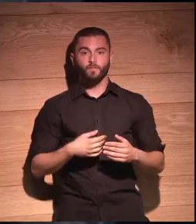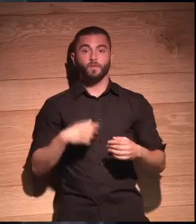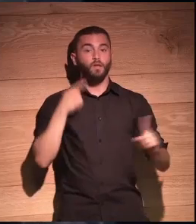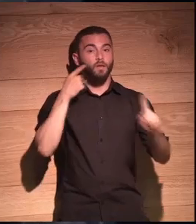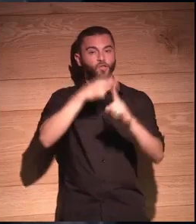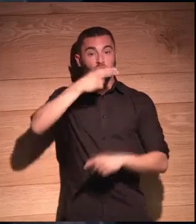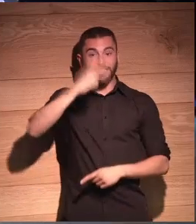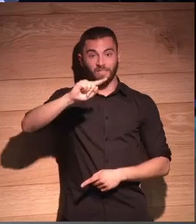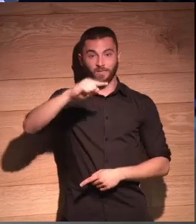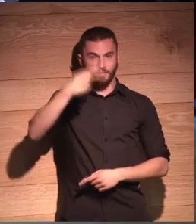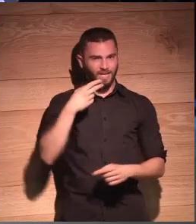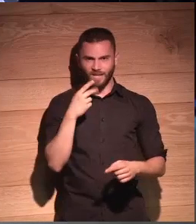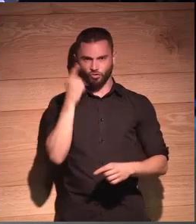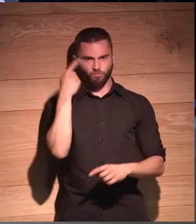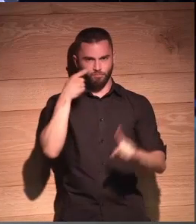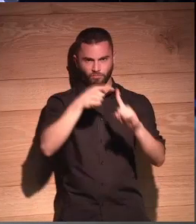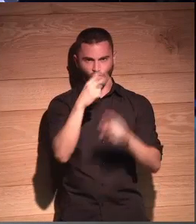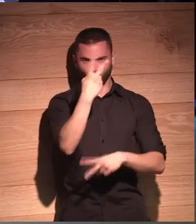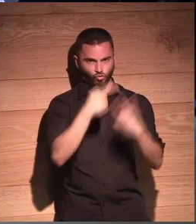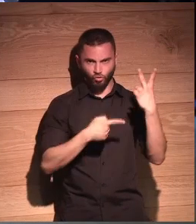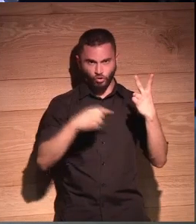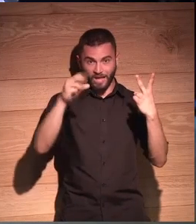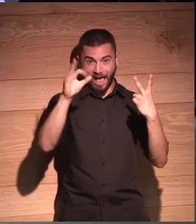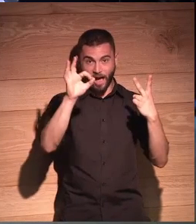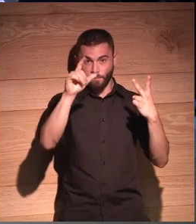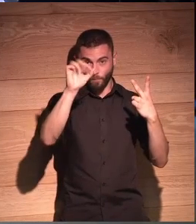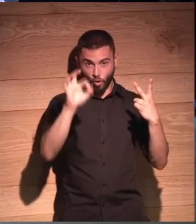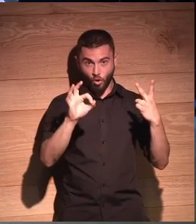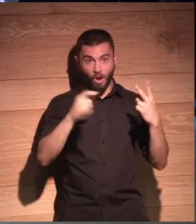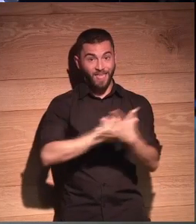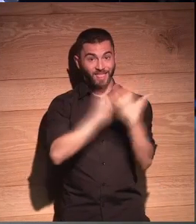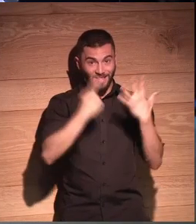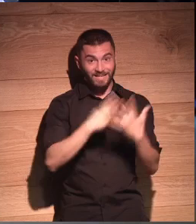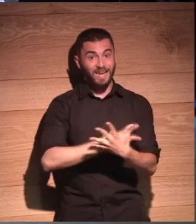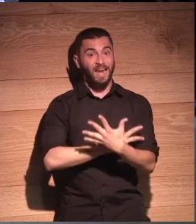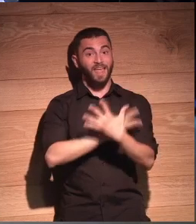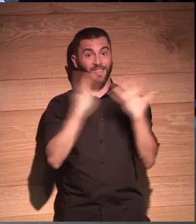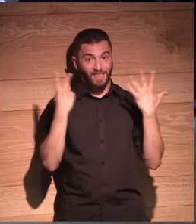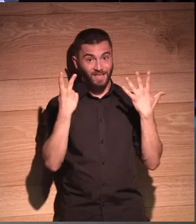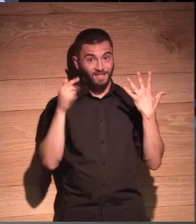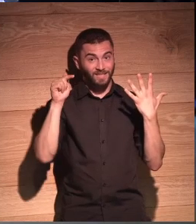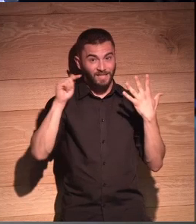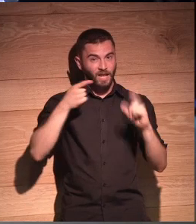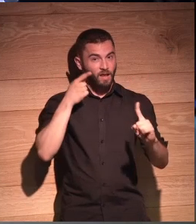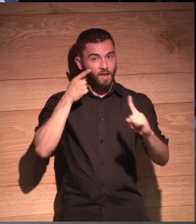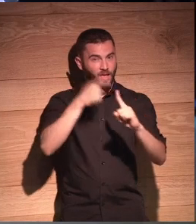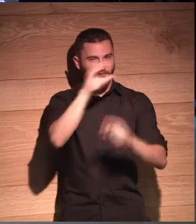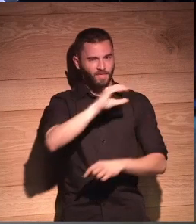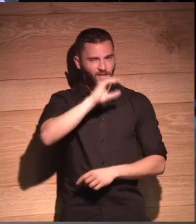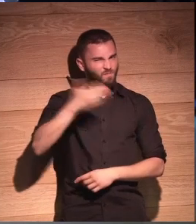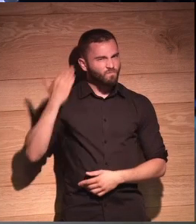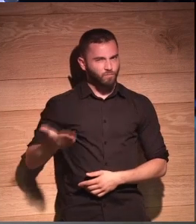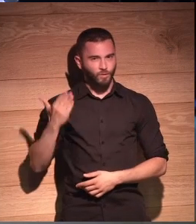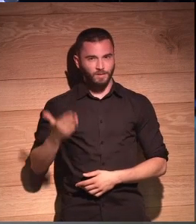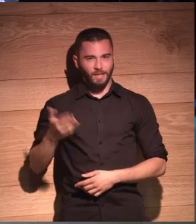misión más interesante, las 2 misiones más interesantes de Apolo, la 16 y sobre todo la 17, que es la primera misión, la gran misión científica,